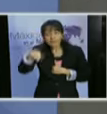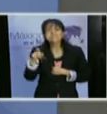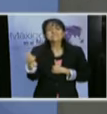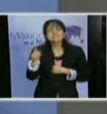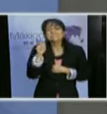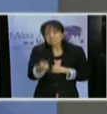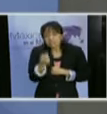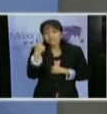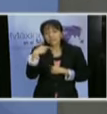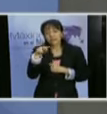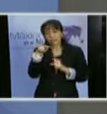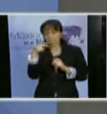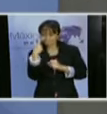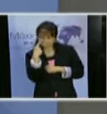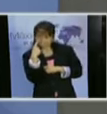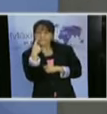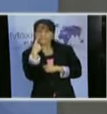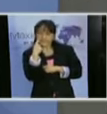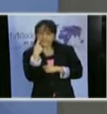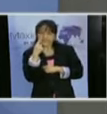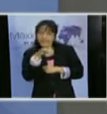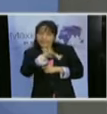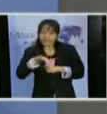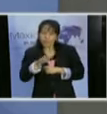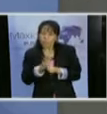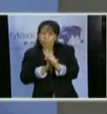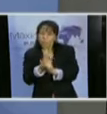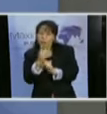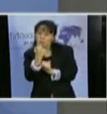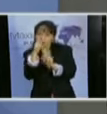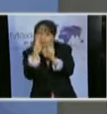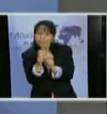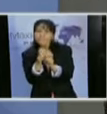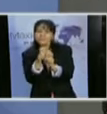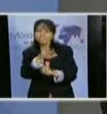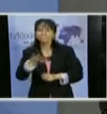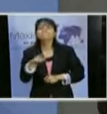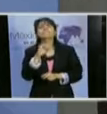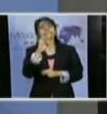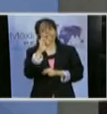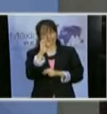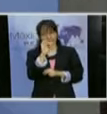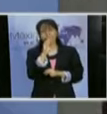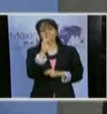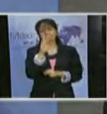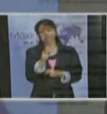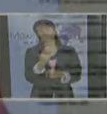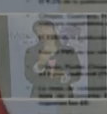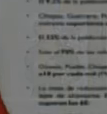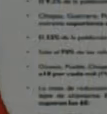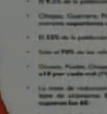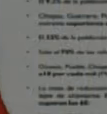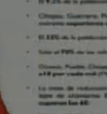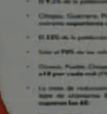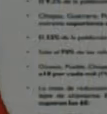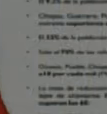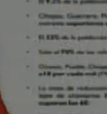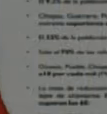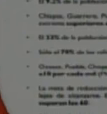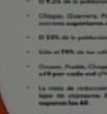inequidad prácticamente todos los objetivos del milenio han sido incumplidos. Y